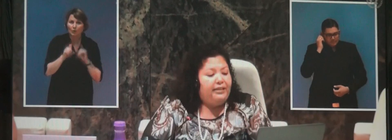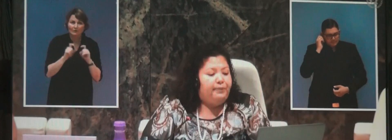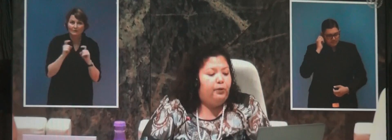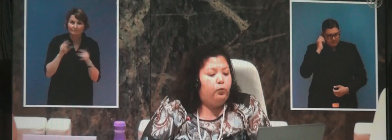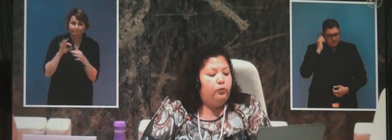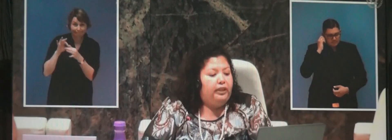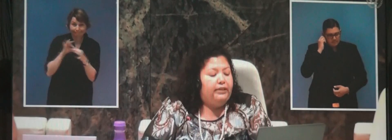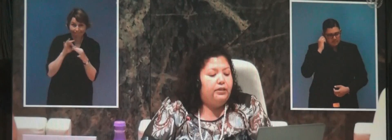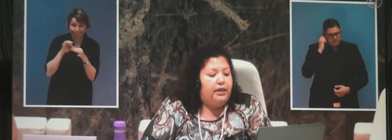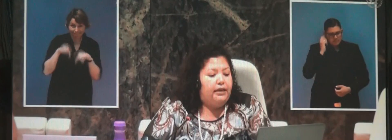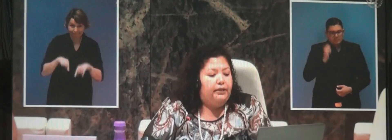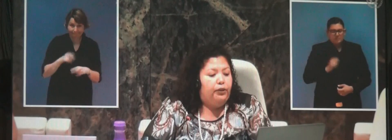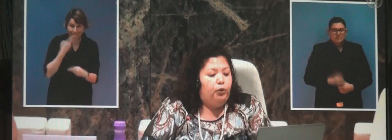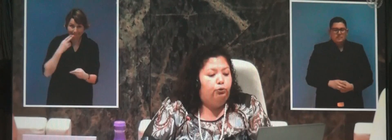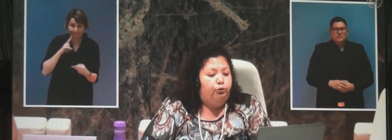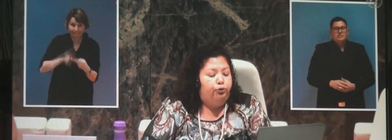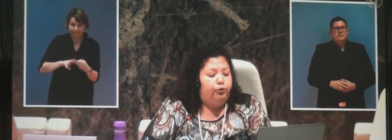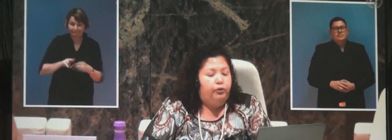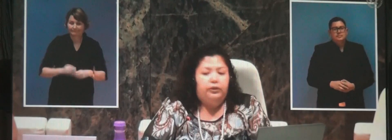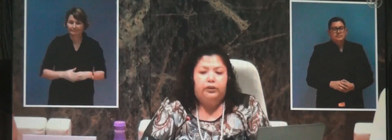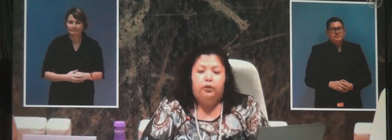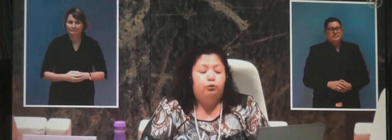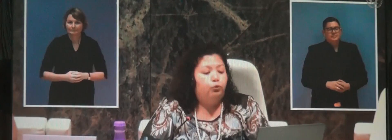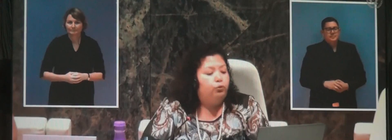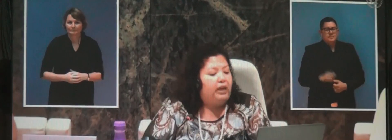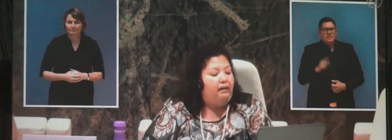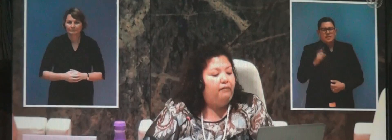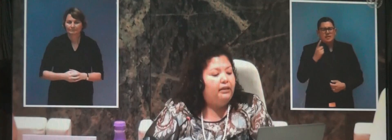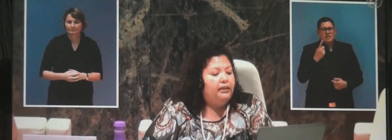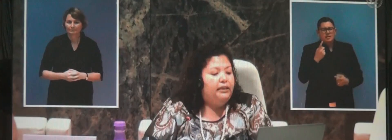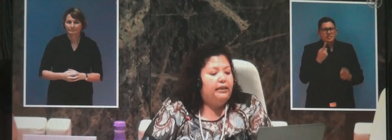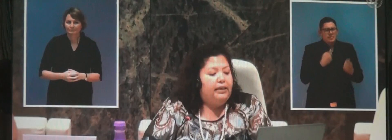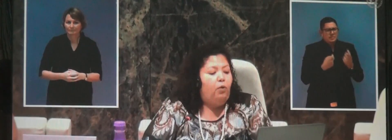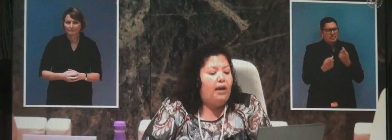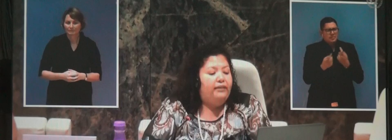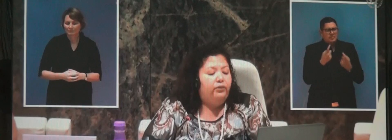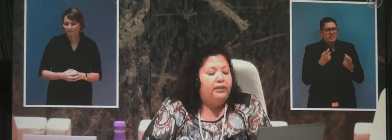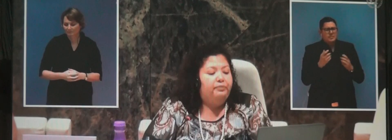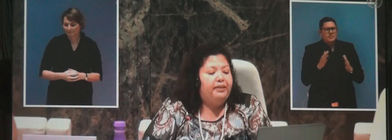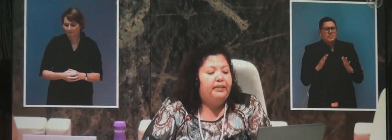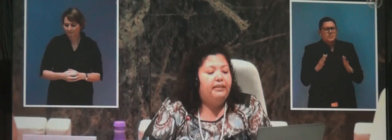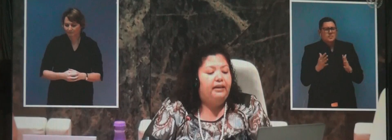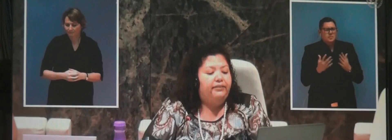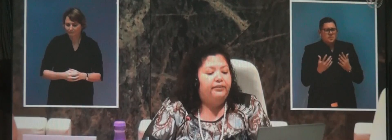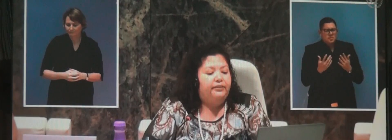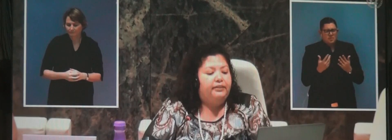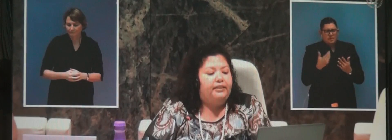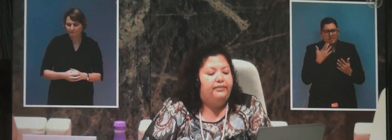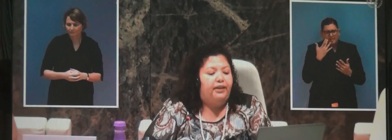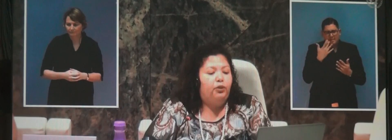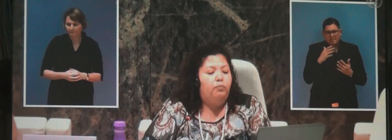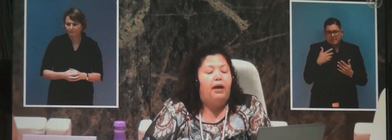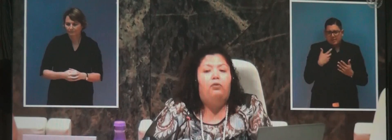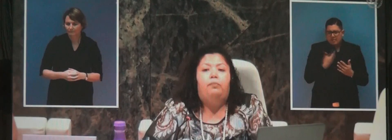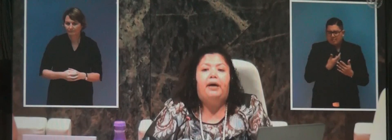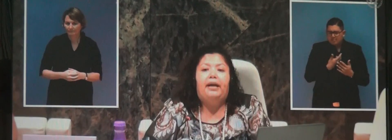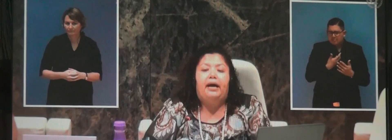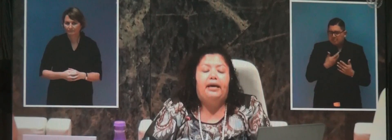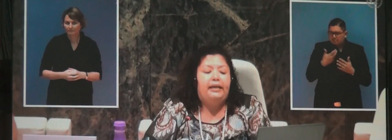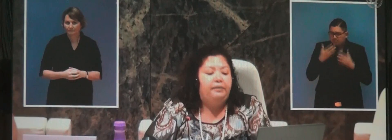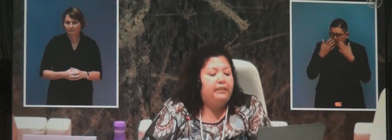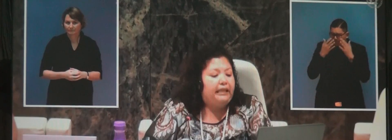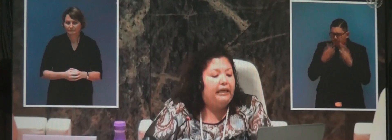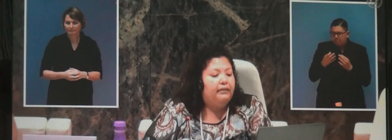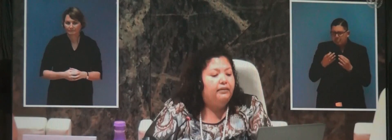Una de las preguntas nos consultaban que cuáles son las medidas que se han tomado